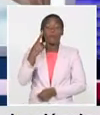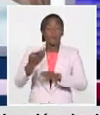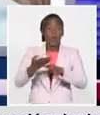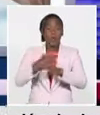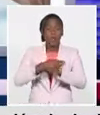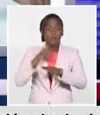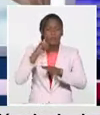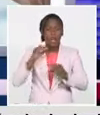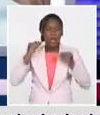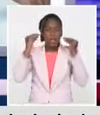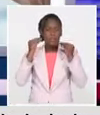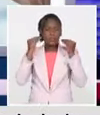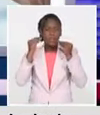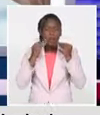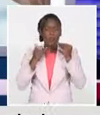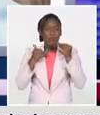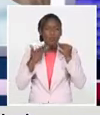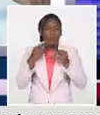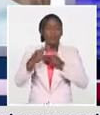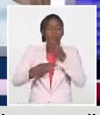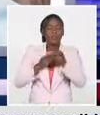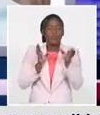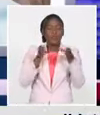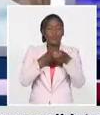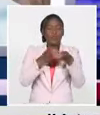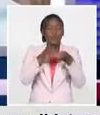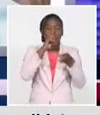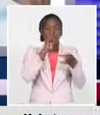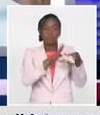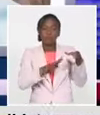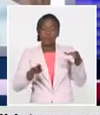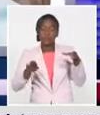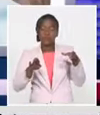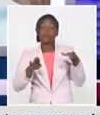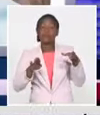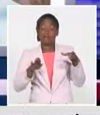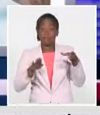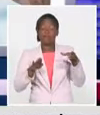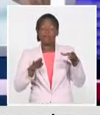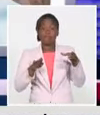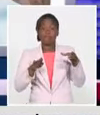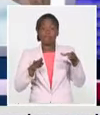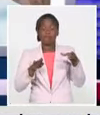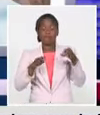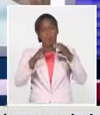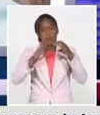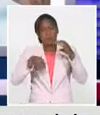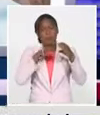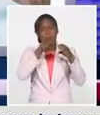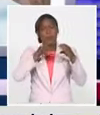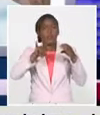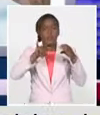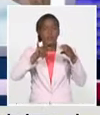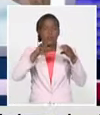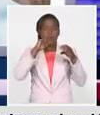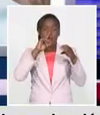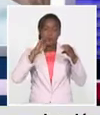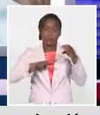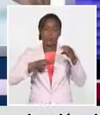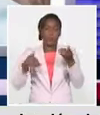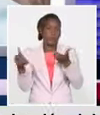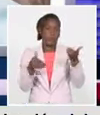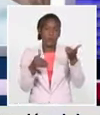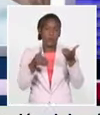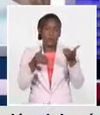ser utilizado en la edad pediátrica, es decir, menores incluso de 19, incluso menores de 5